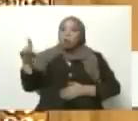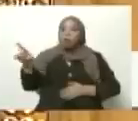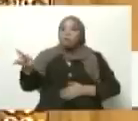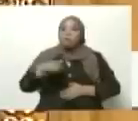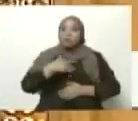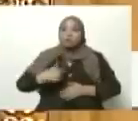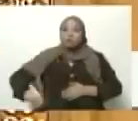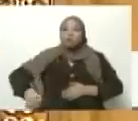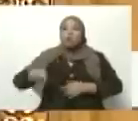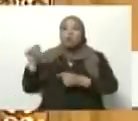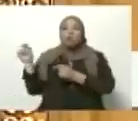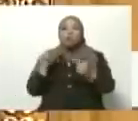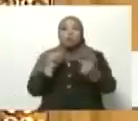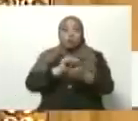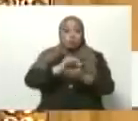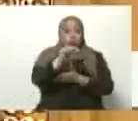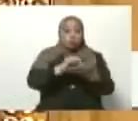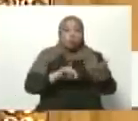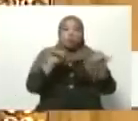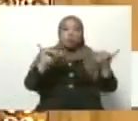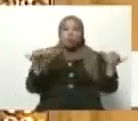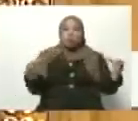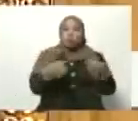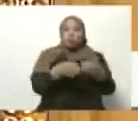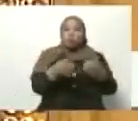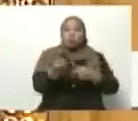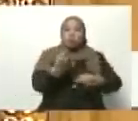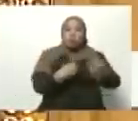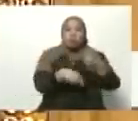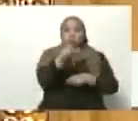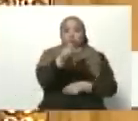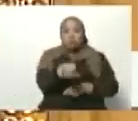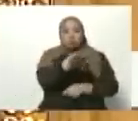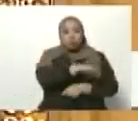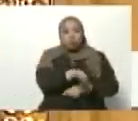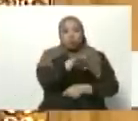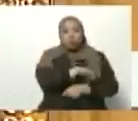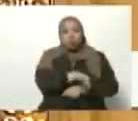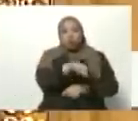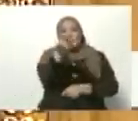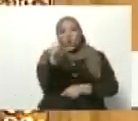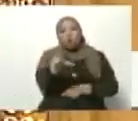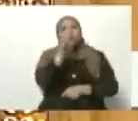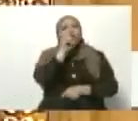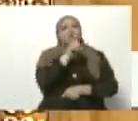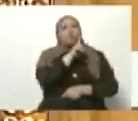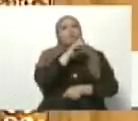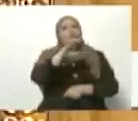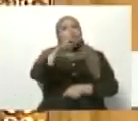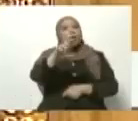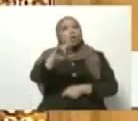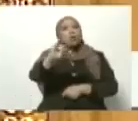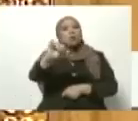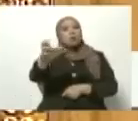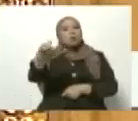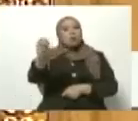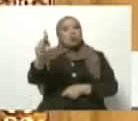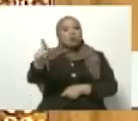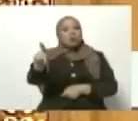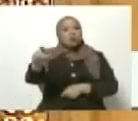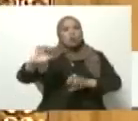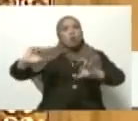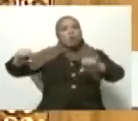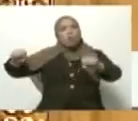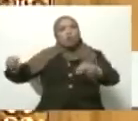medio de la discusión, porque el mismo grupo estaba negociando con un señor llamado Eric Prince, dueño de la compañía Blackwater, que es una de las